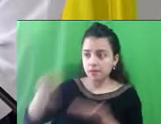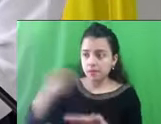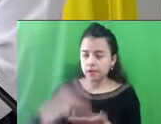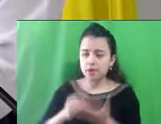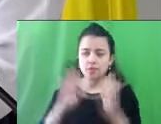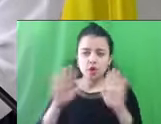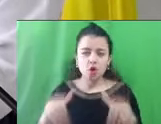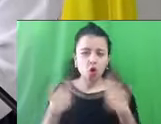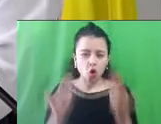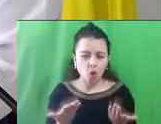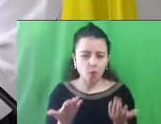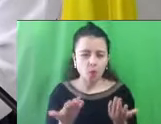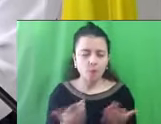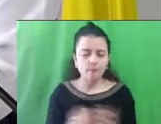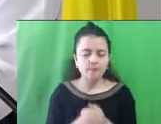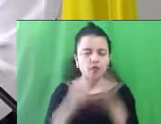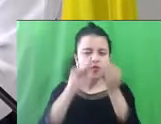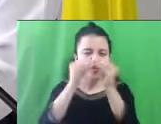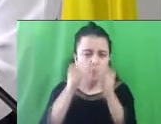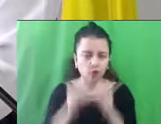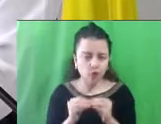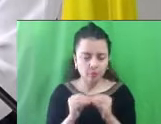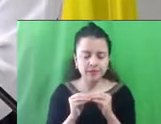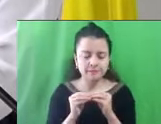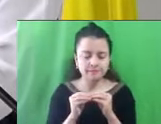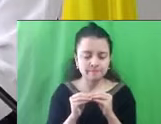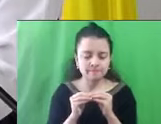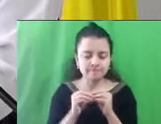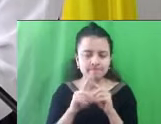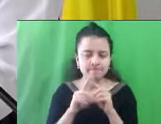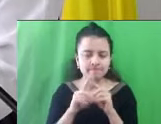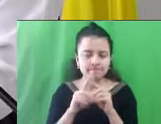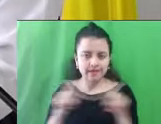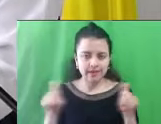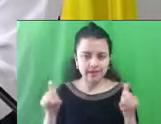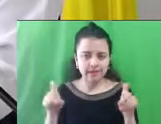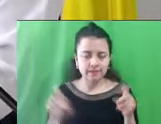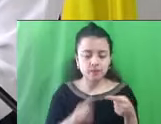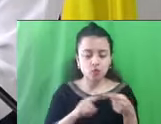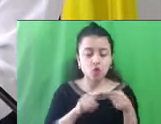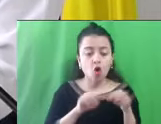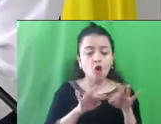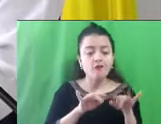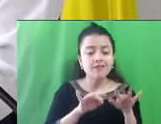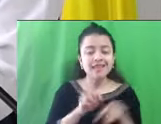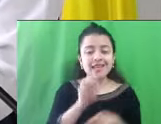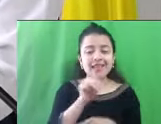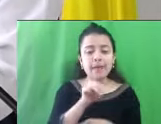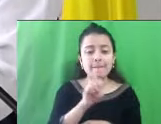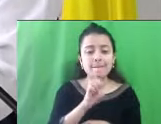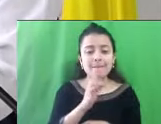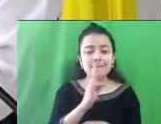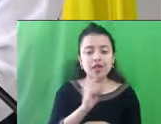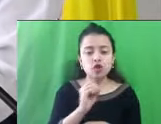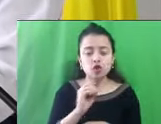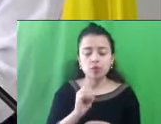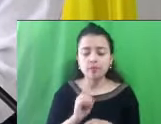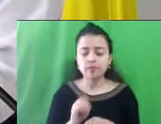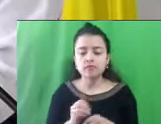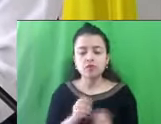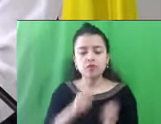modalidades. En este momento estamos a través de la oficina de Metro y la oficina principal de la empresa, con un datáfono donde